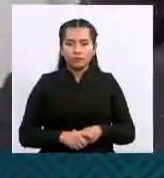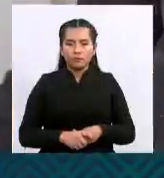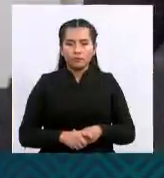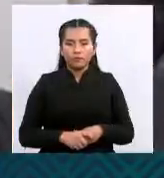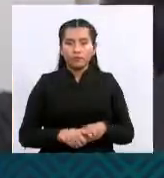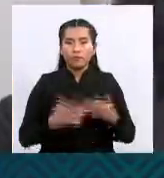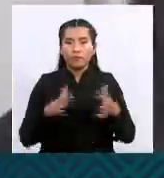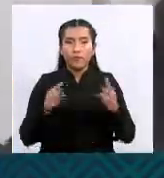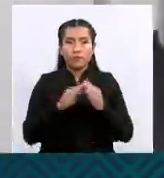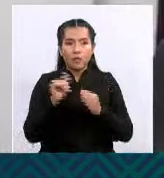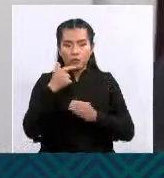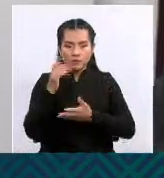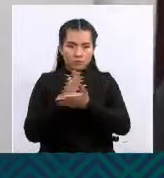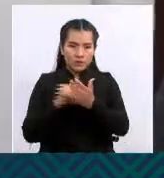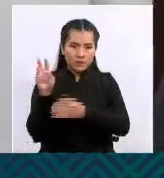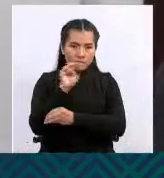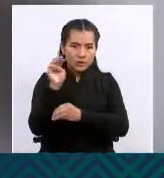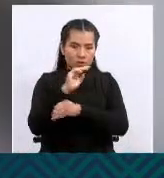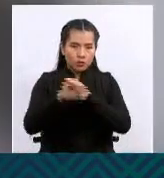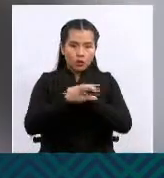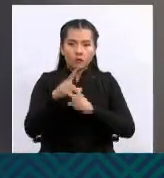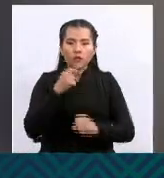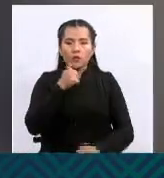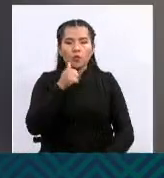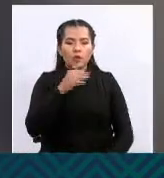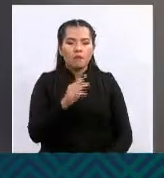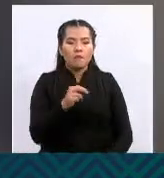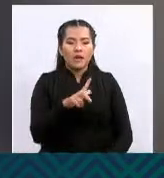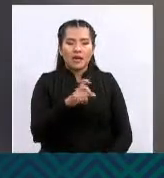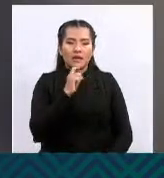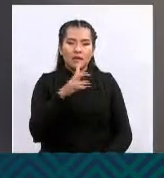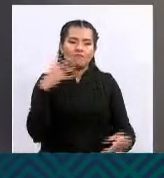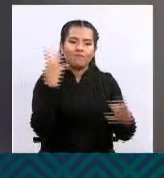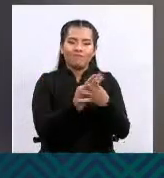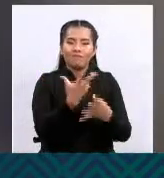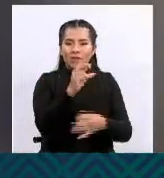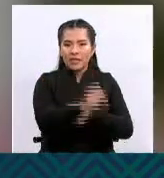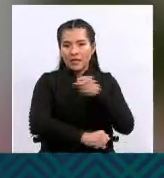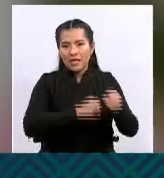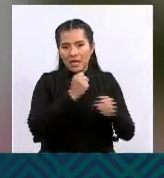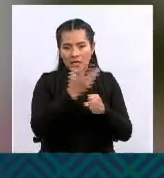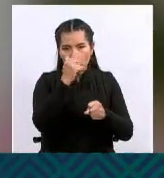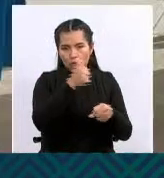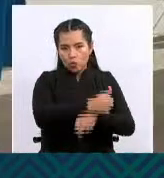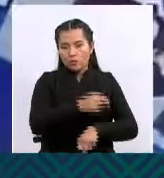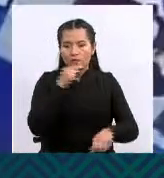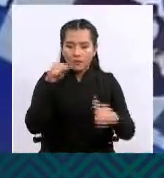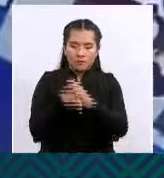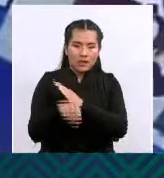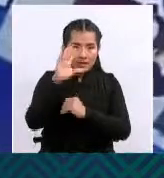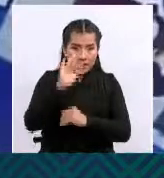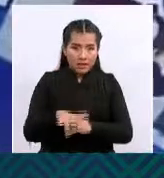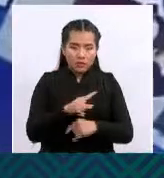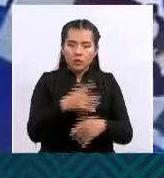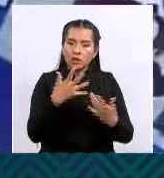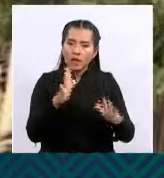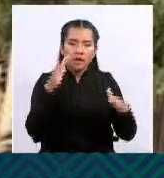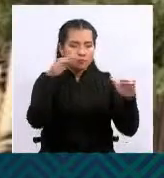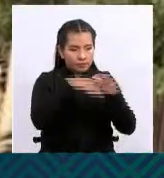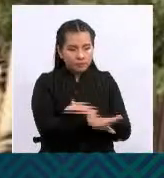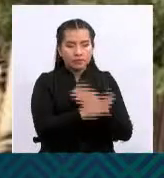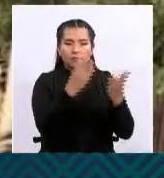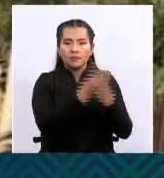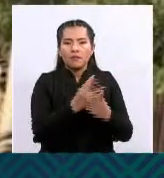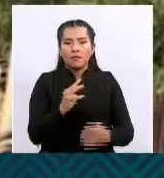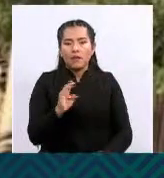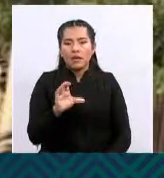De otro lado, el Ministerio Público informó que Marlene Ordóñez, sentenciada a 30 años de cárcel por el delito de infanticidio, ya se encuentra en el penal de